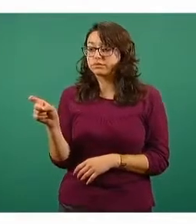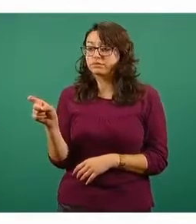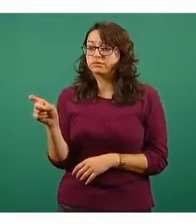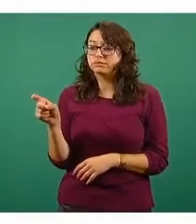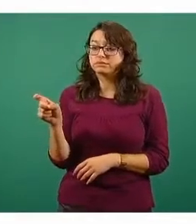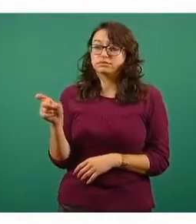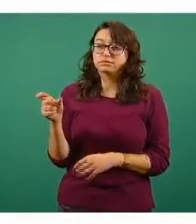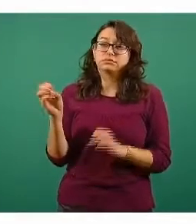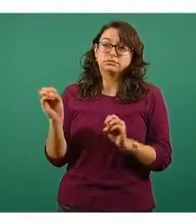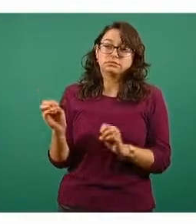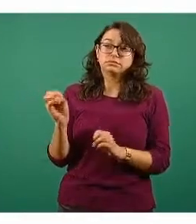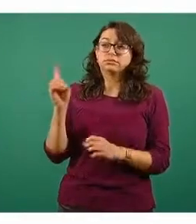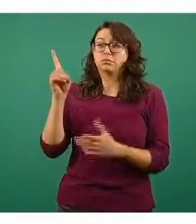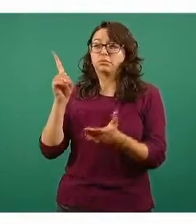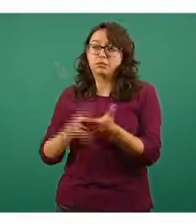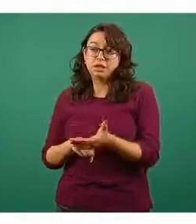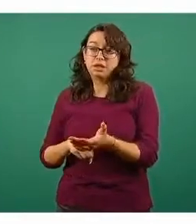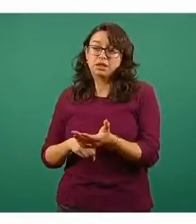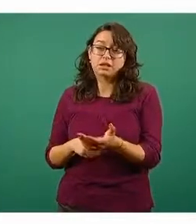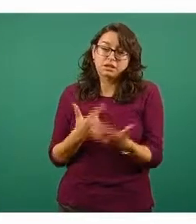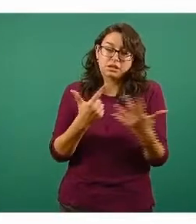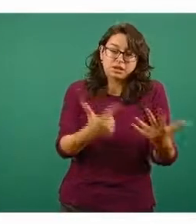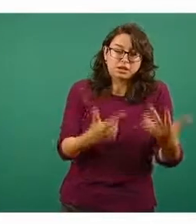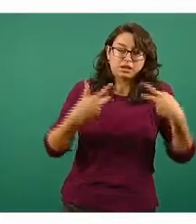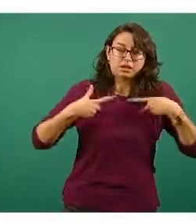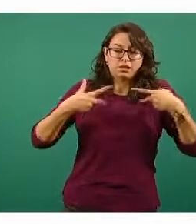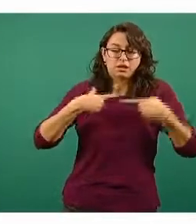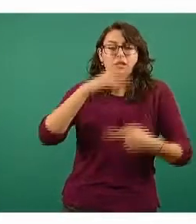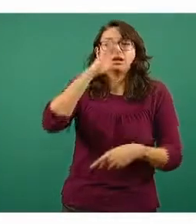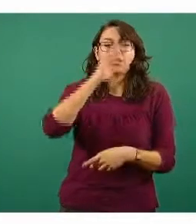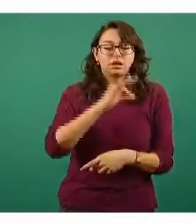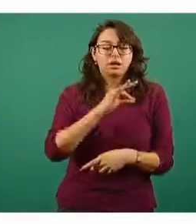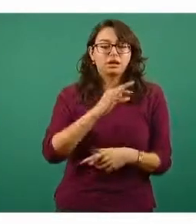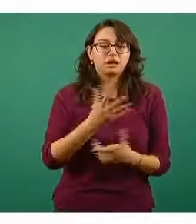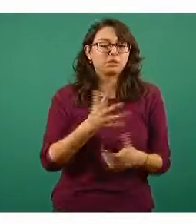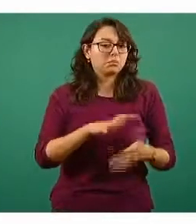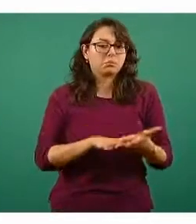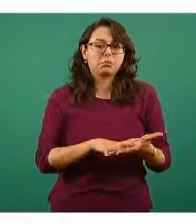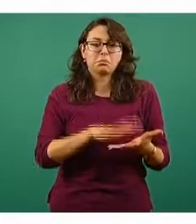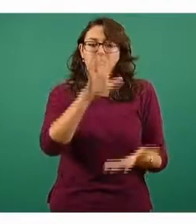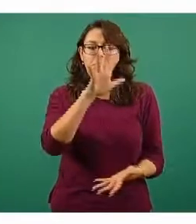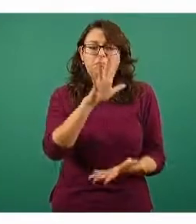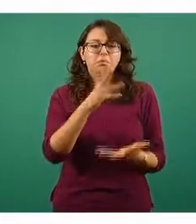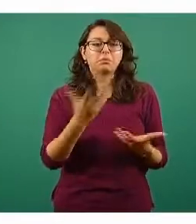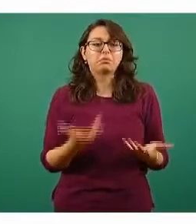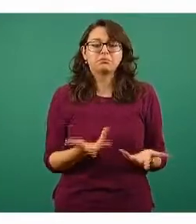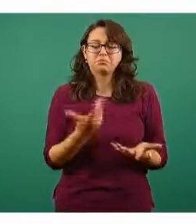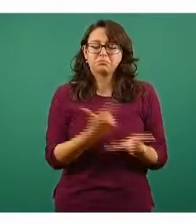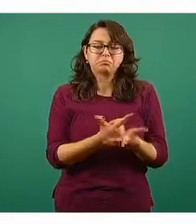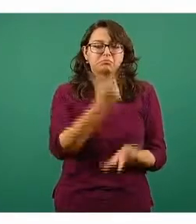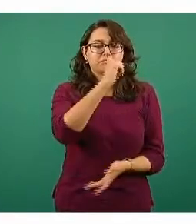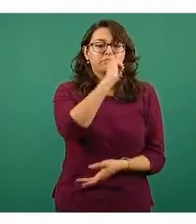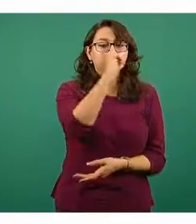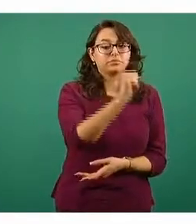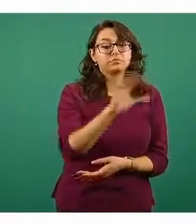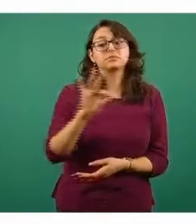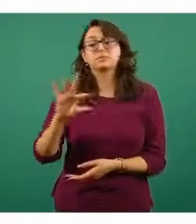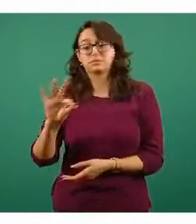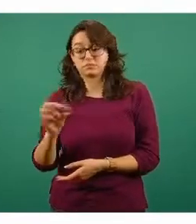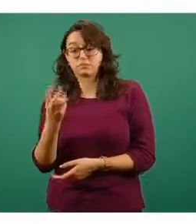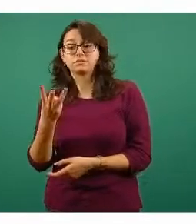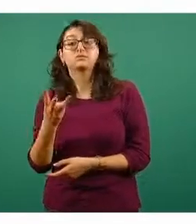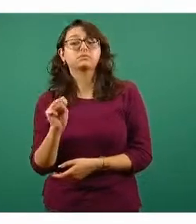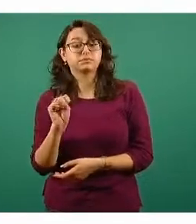cada 1000. Y lo que se puede ver es que la gran mayoría son no graves, 43 han sido graves, y de esos